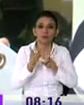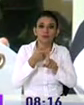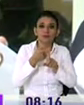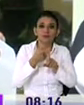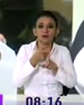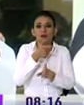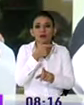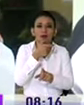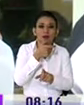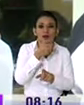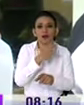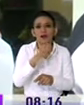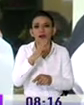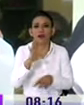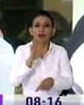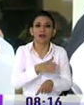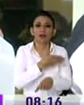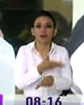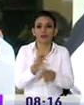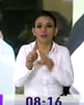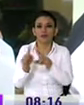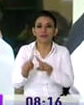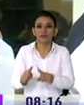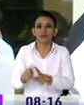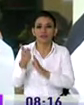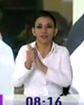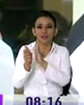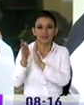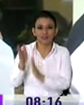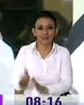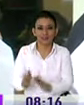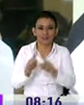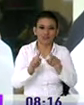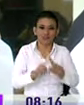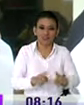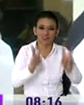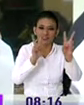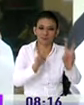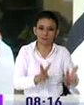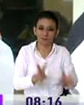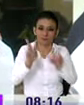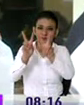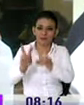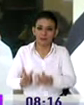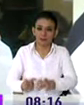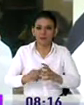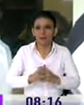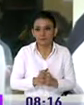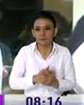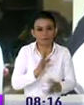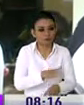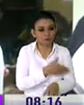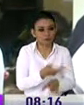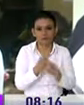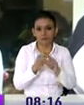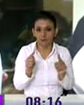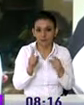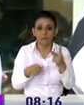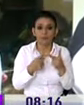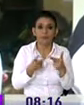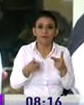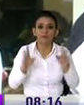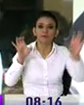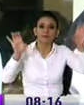concierto que se van a presentar varios artistas con diferentes tipos de música. Tenemos también una